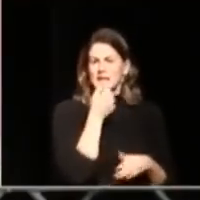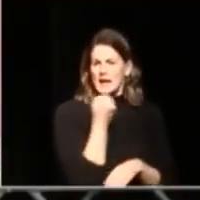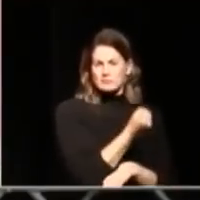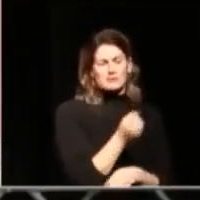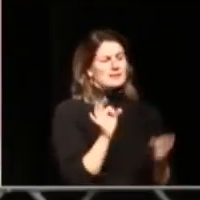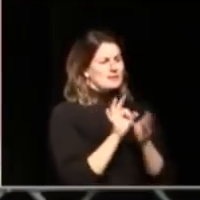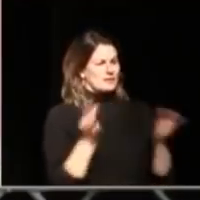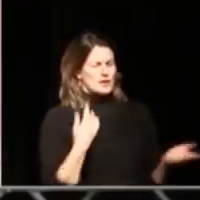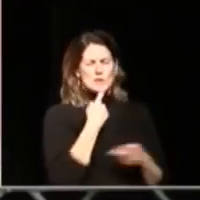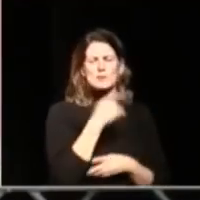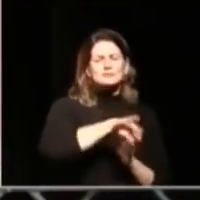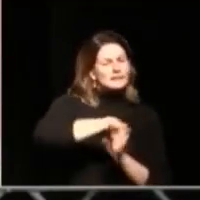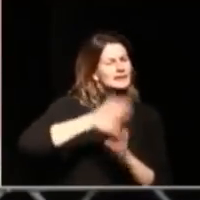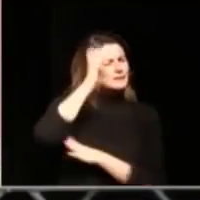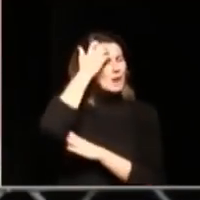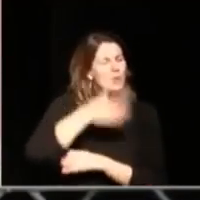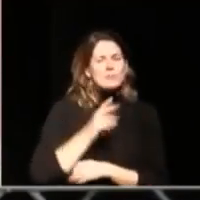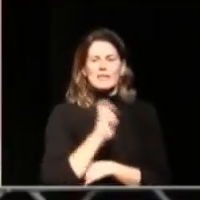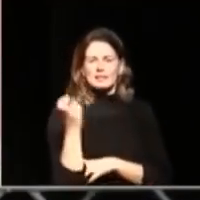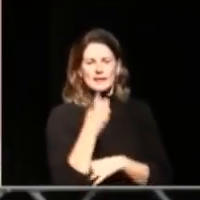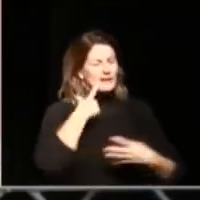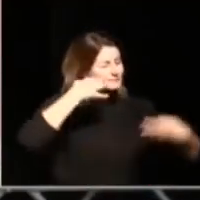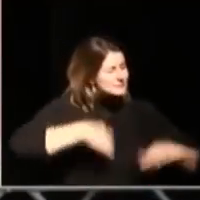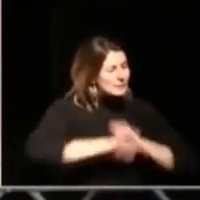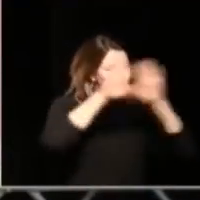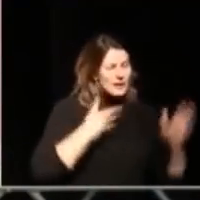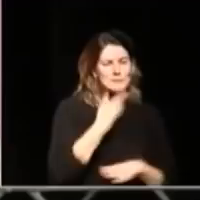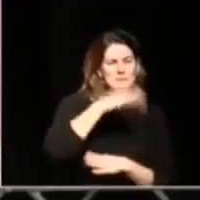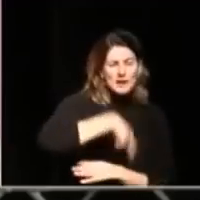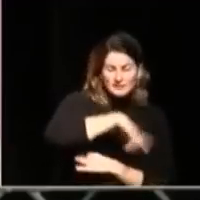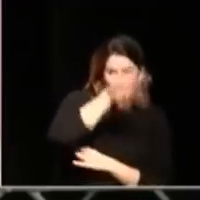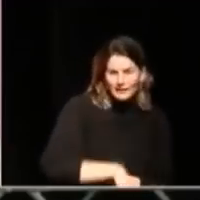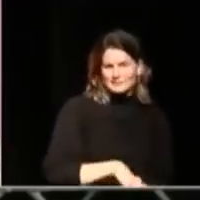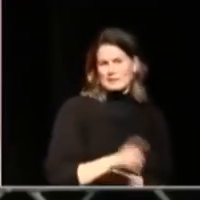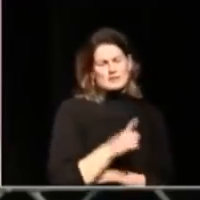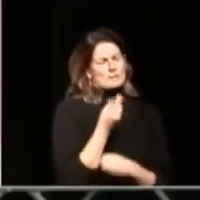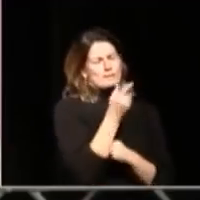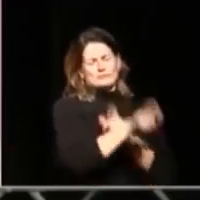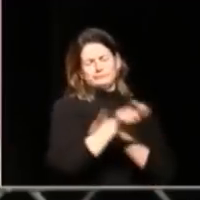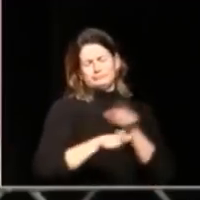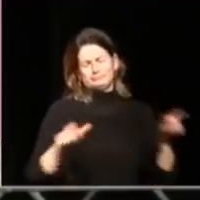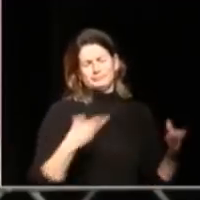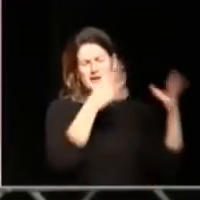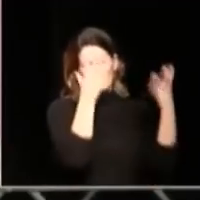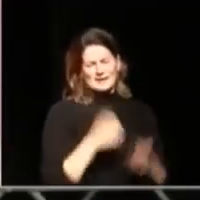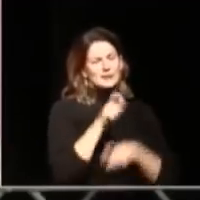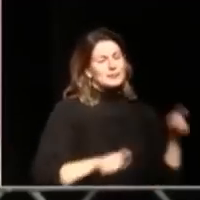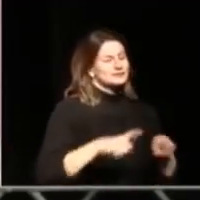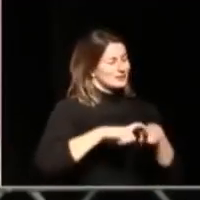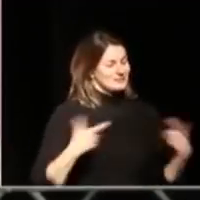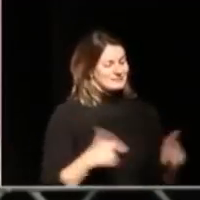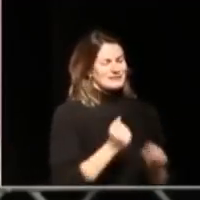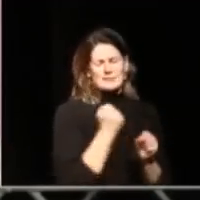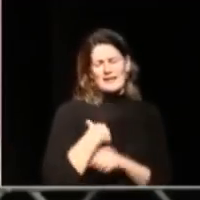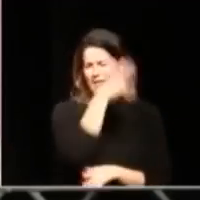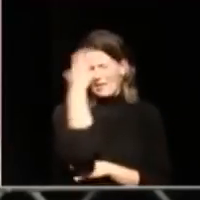¿la derecha monárquica puede ser una alternativa sensata y razonable para Cataluña? Hay mucha gente de clase trabajadora que